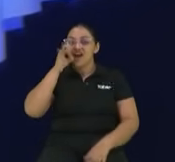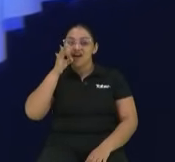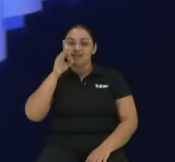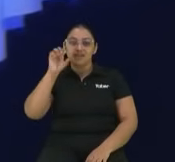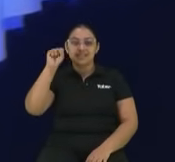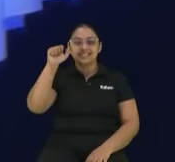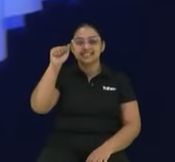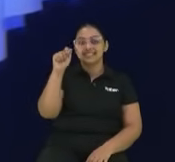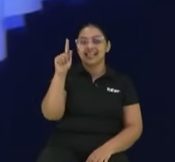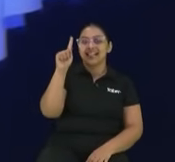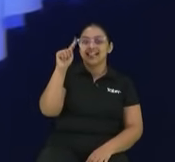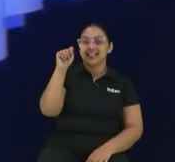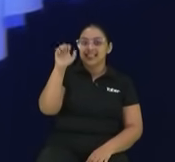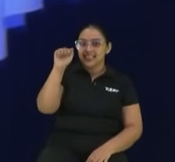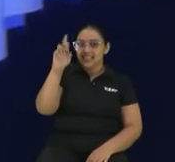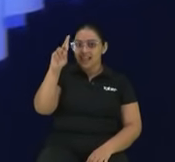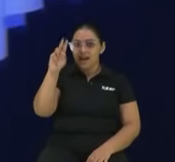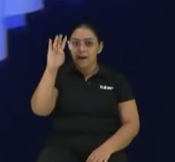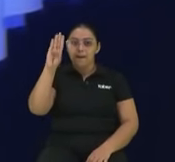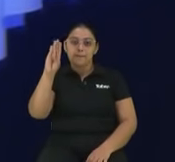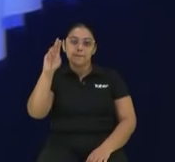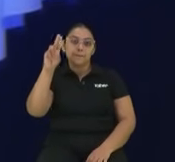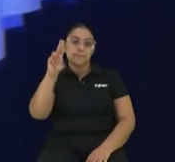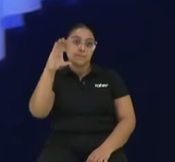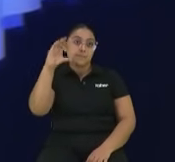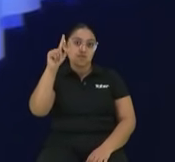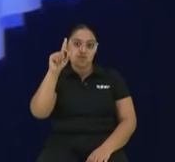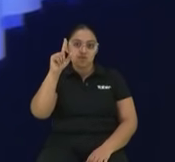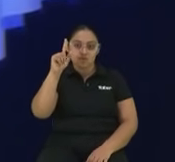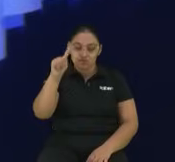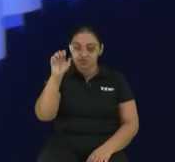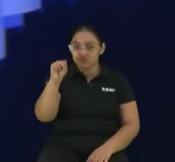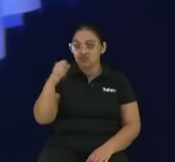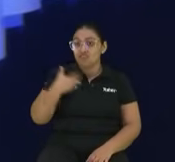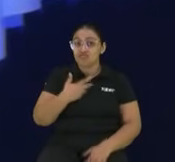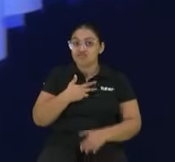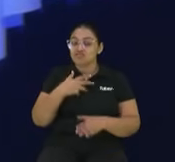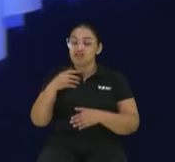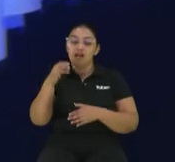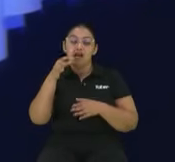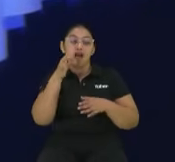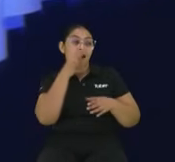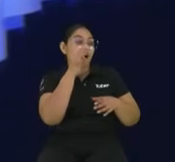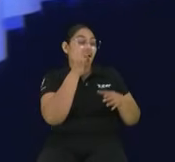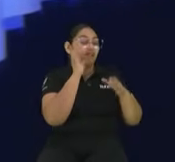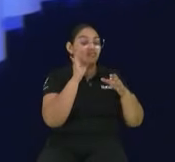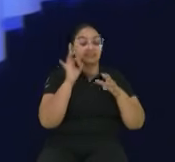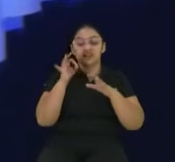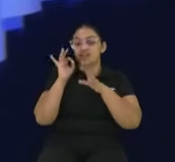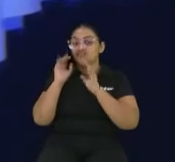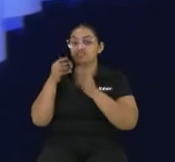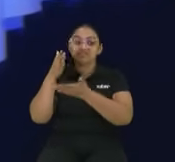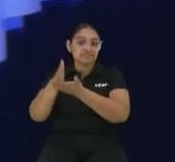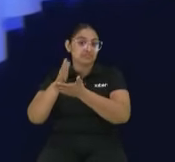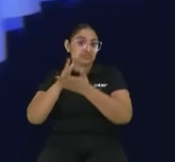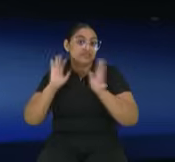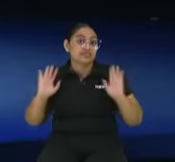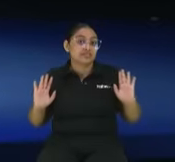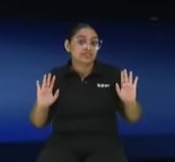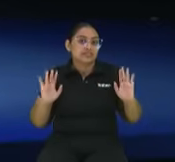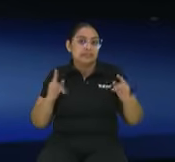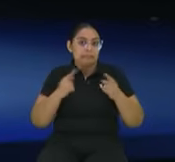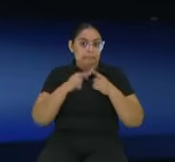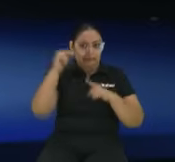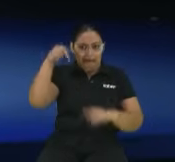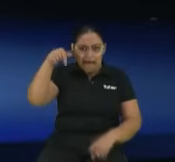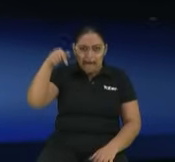de indio Pero bueno vamos a Starbucks a gastar 5 pes en un café de 50 centavos vamos papá os terminando el